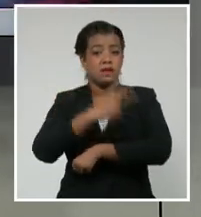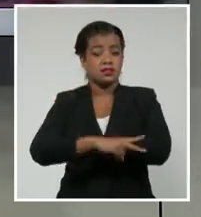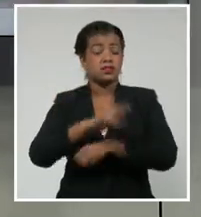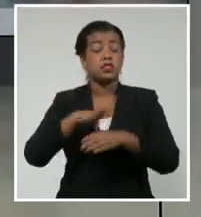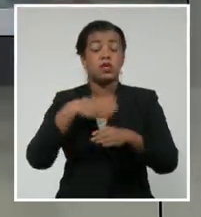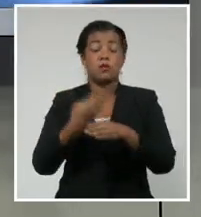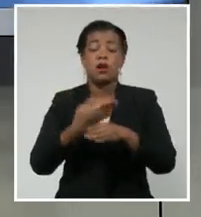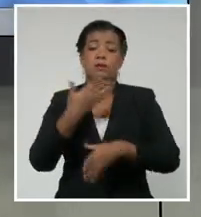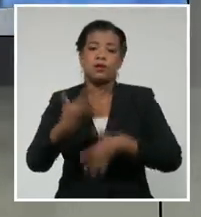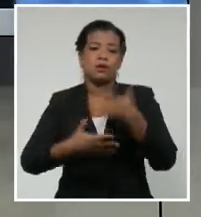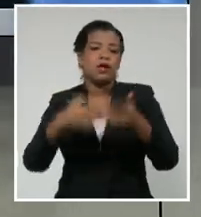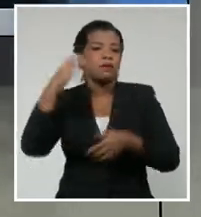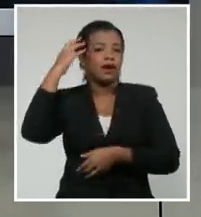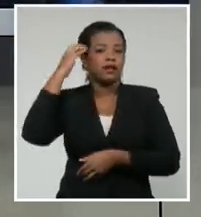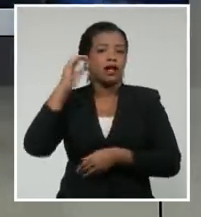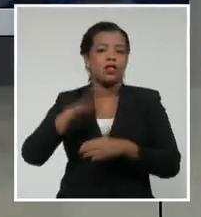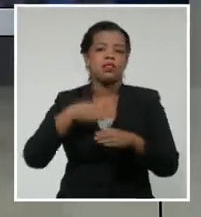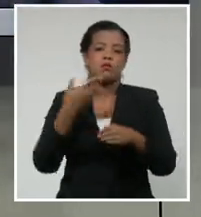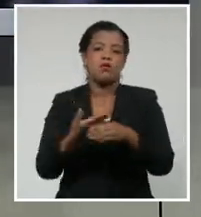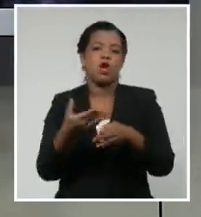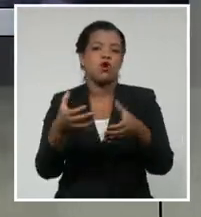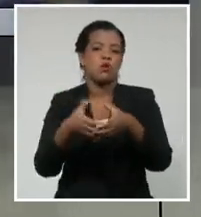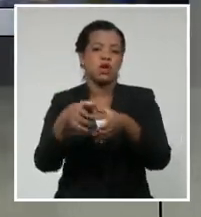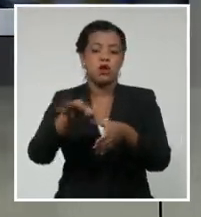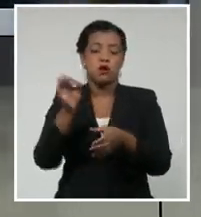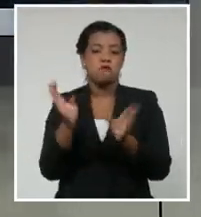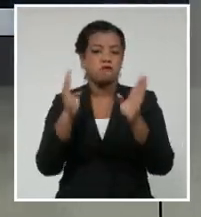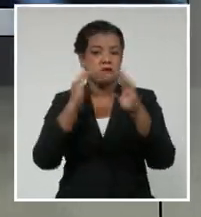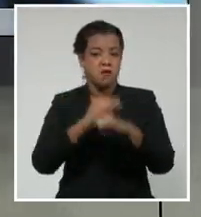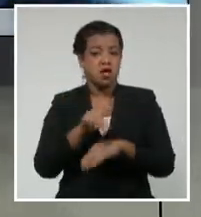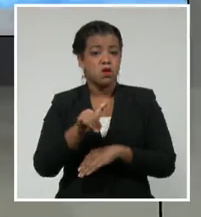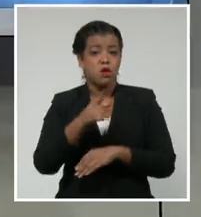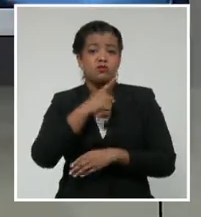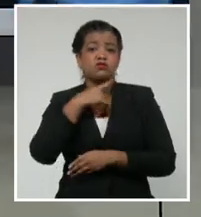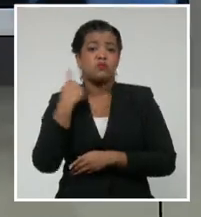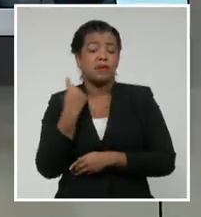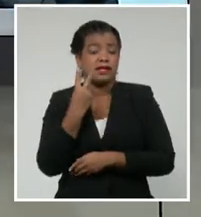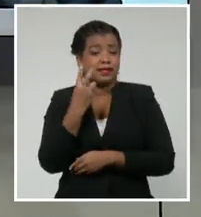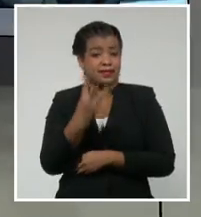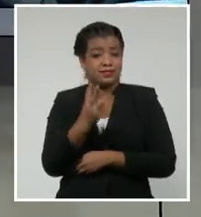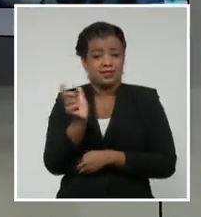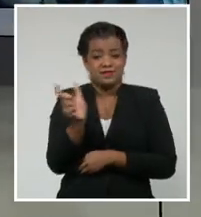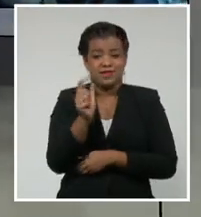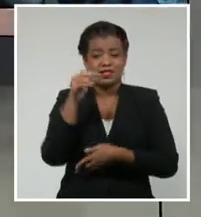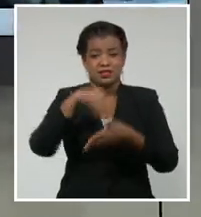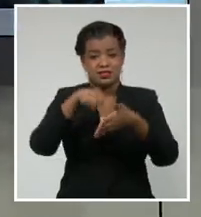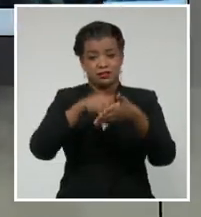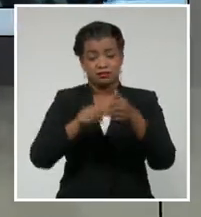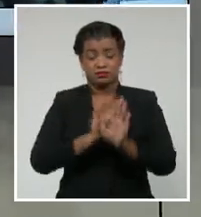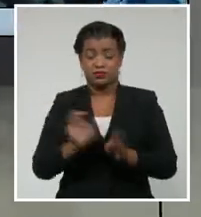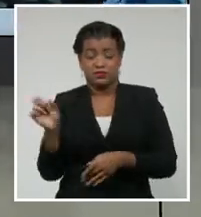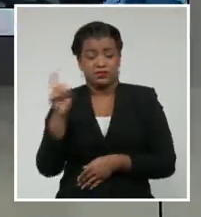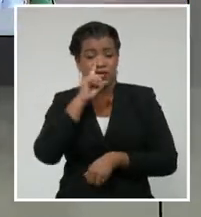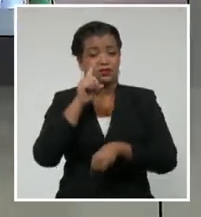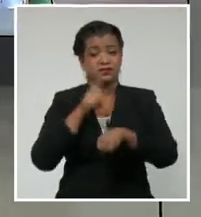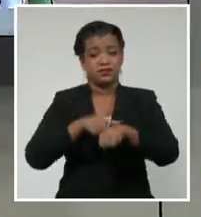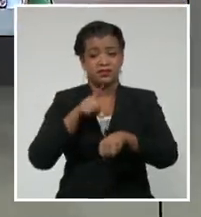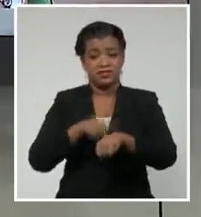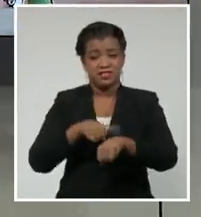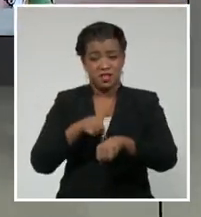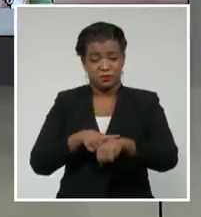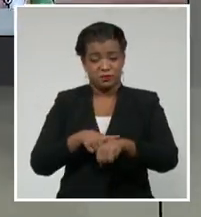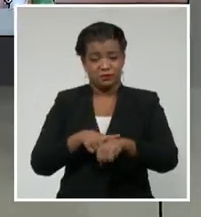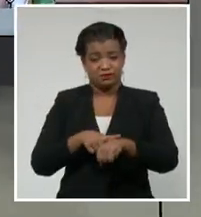un posterior gobierno de facto y la suspensión en tres ocasiones de los comicios se acabó el tiempo a la temporada de jeanine áñez